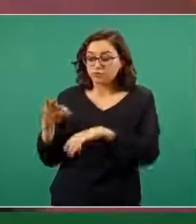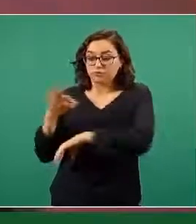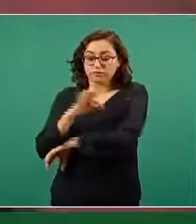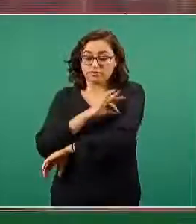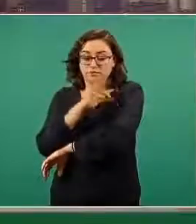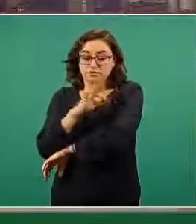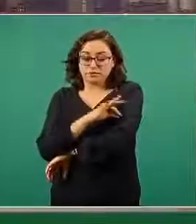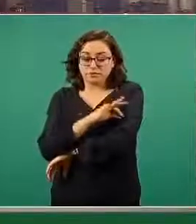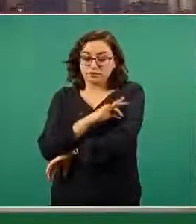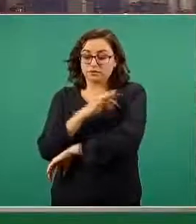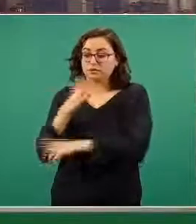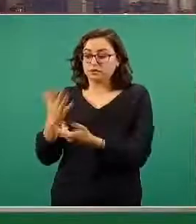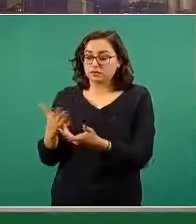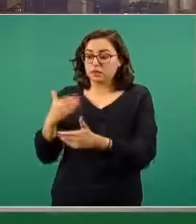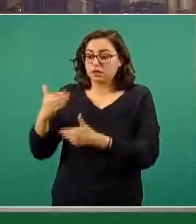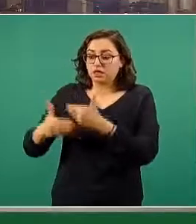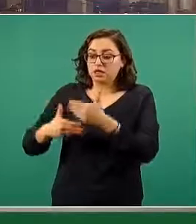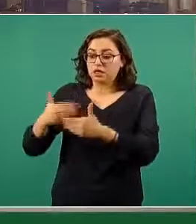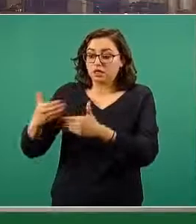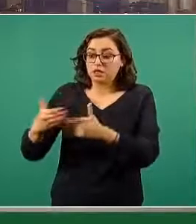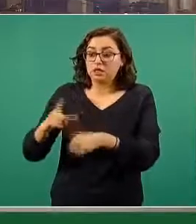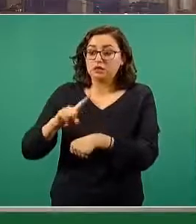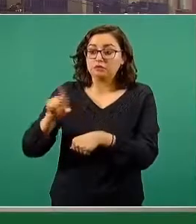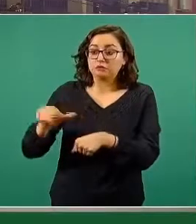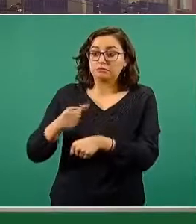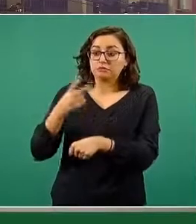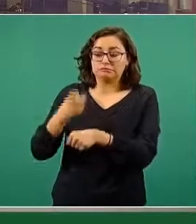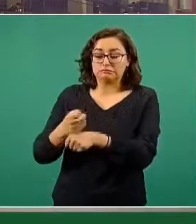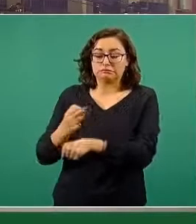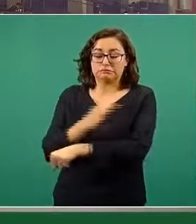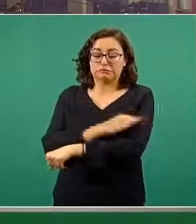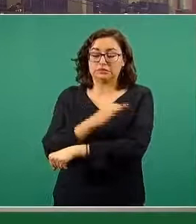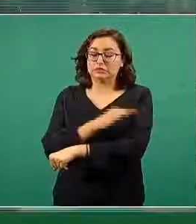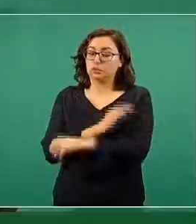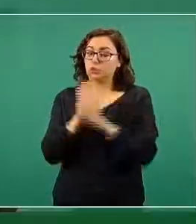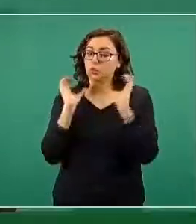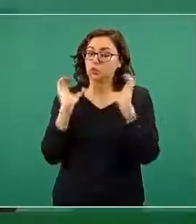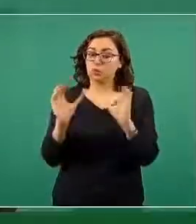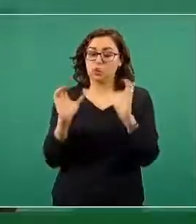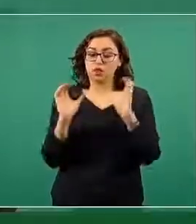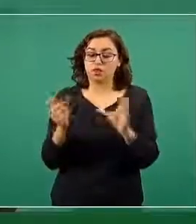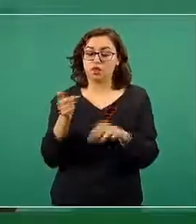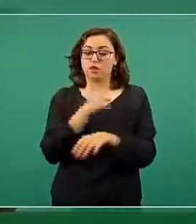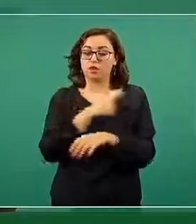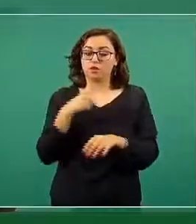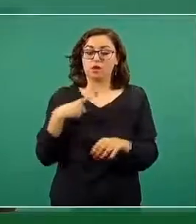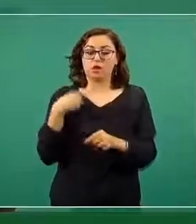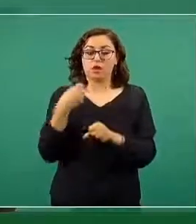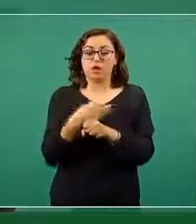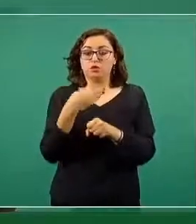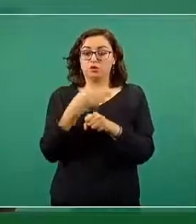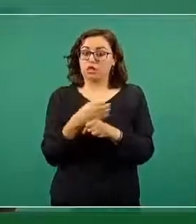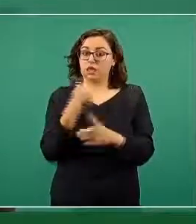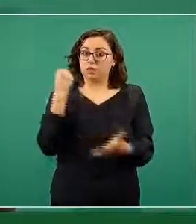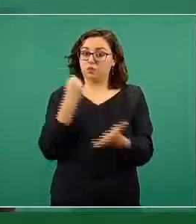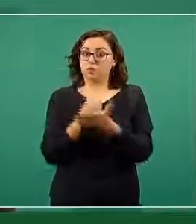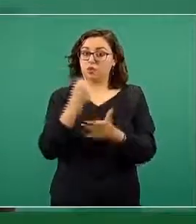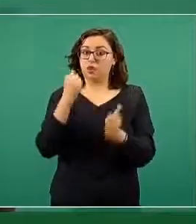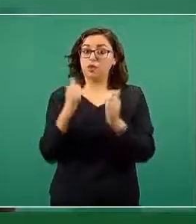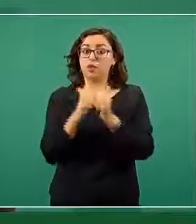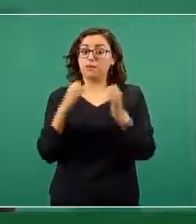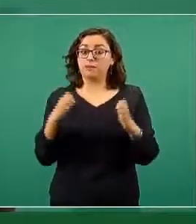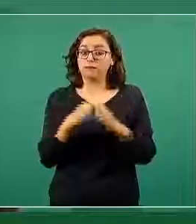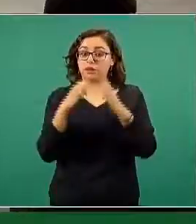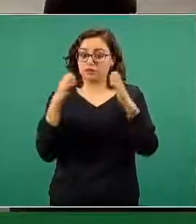vacuna que tiene una autorización de uso de emergencia y que debemos de tener muchísimo cuidado también para